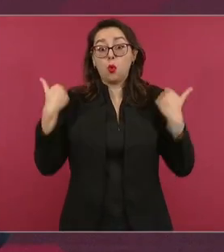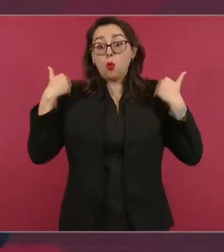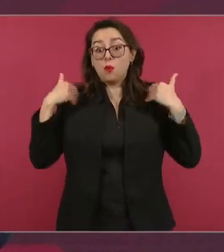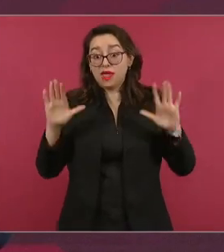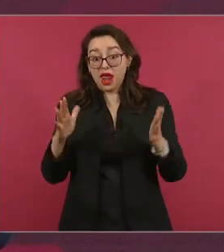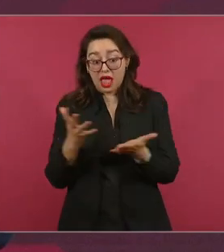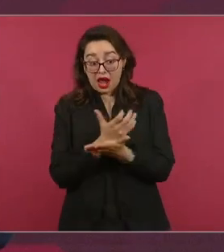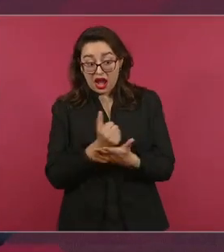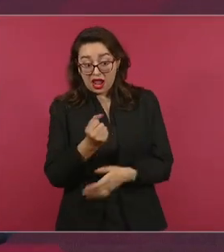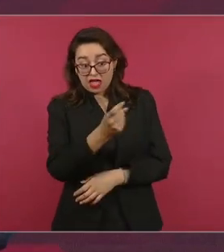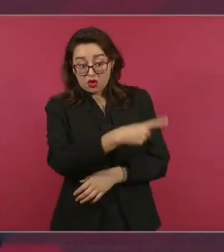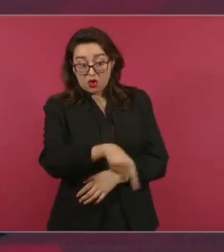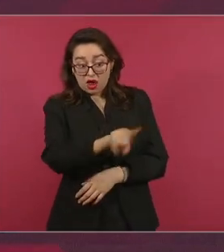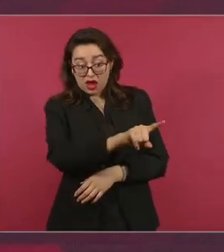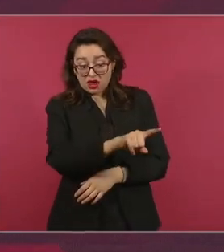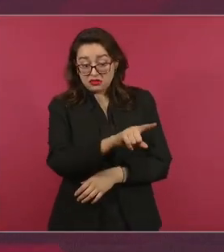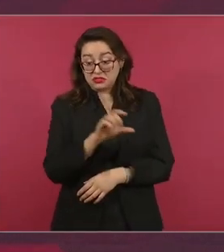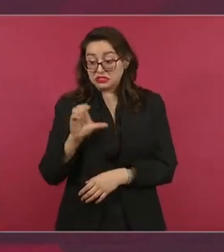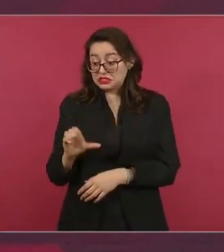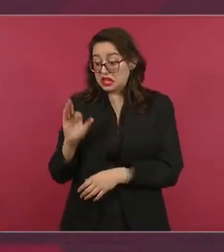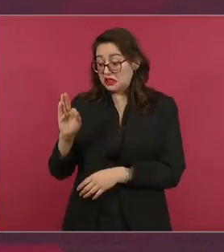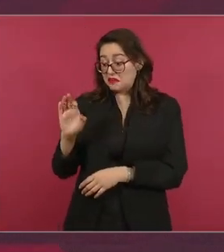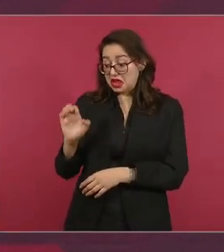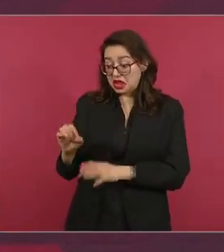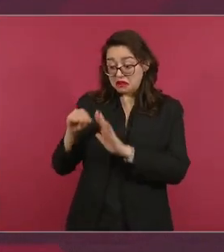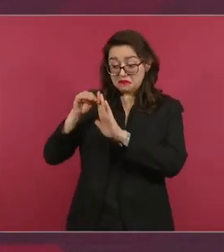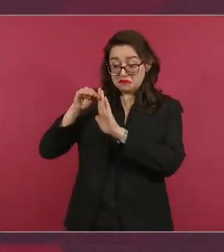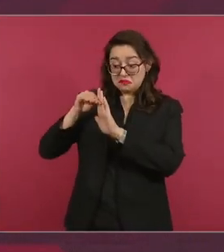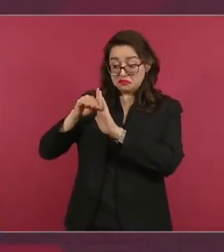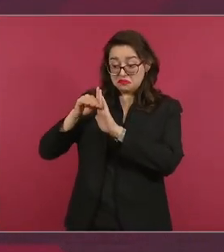Electricidad, generando hoy,